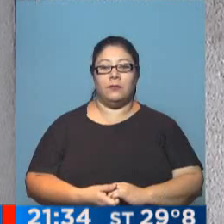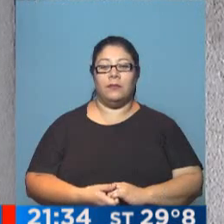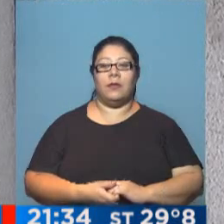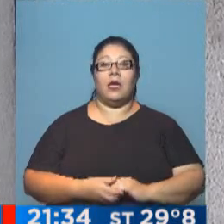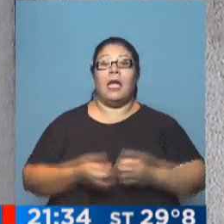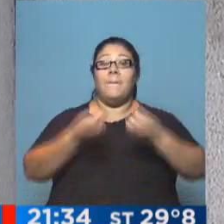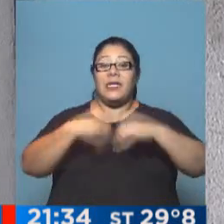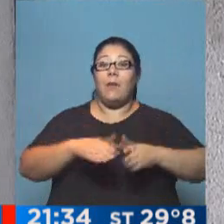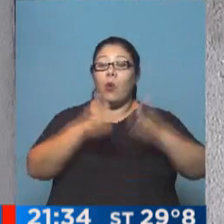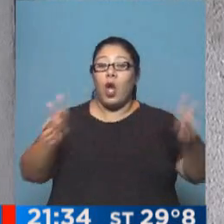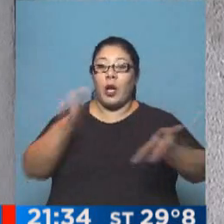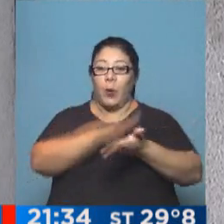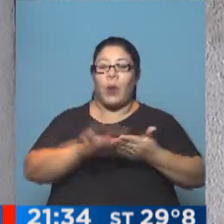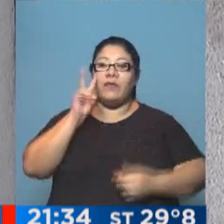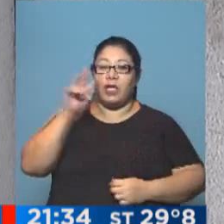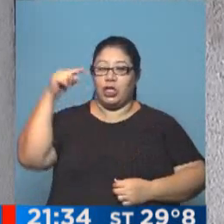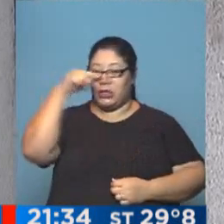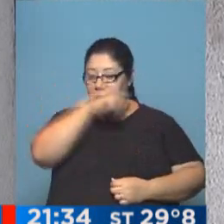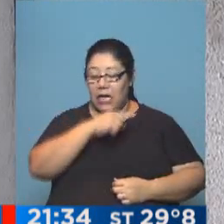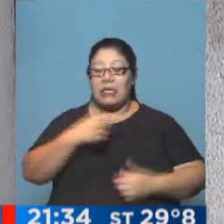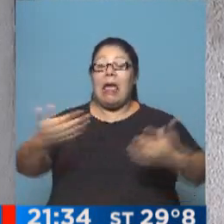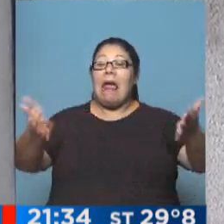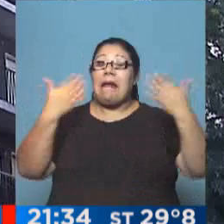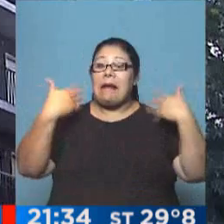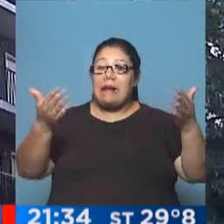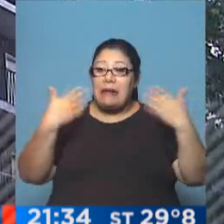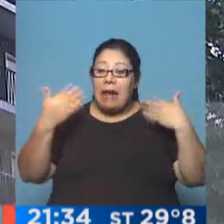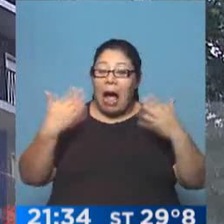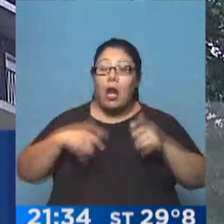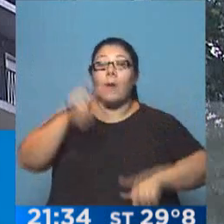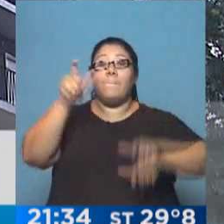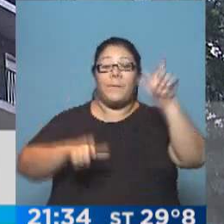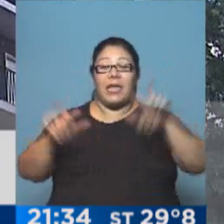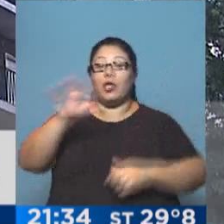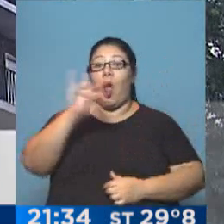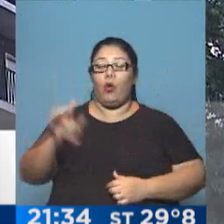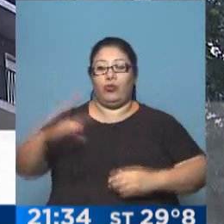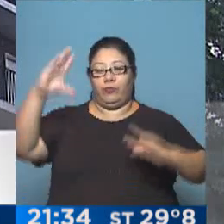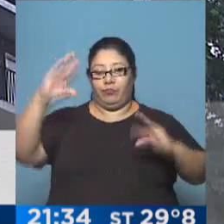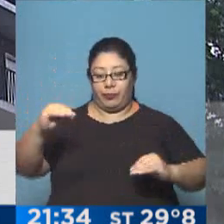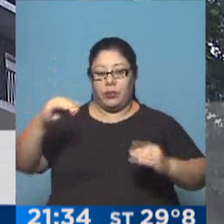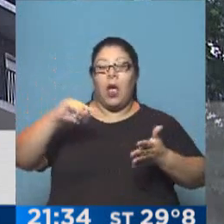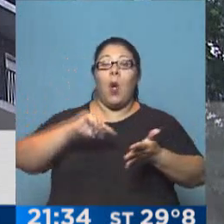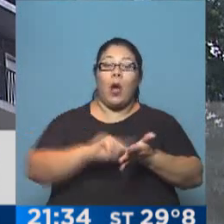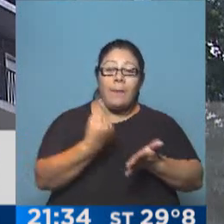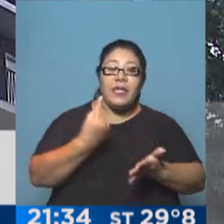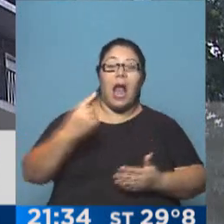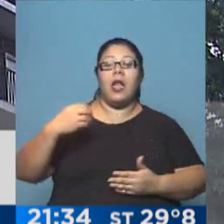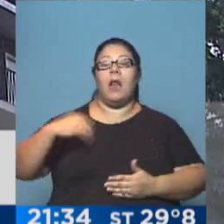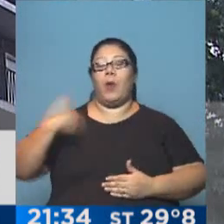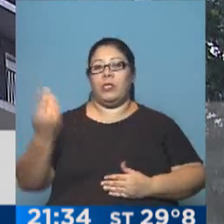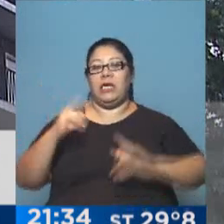comenzamos este nuevo bloque de Visión 7 por la ola de calor. Miles de usuarios siguen sin luz en la ciudad y provincia de Buenos Aires. En la